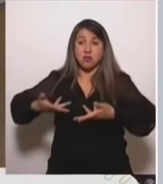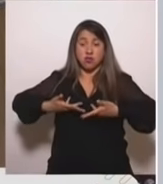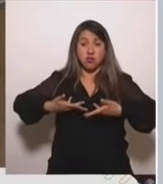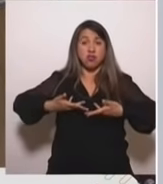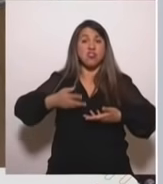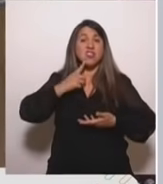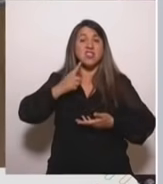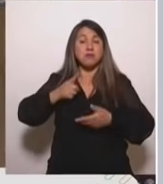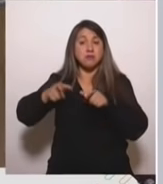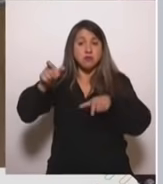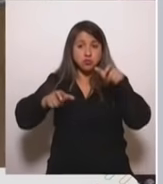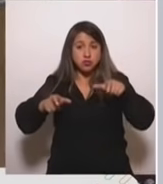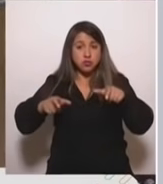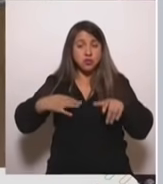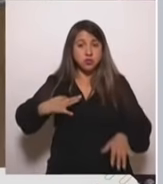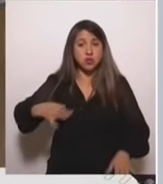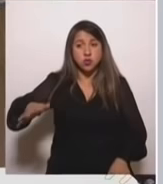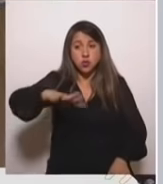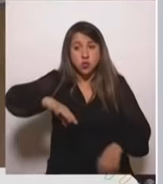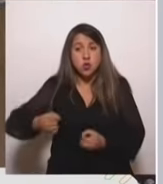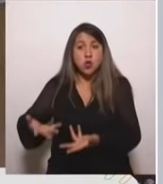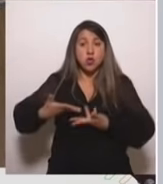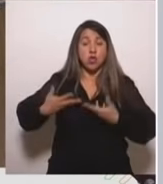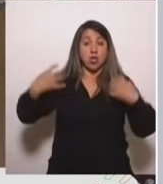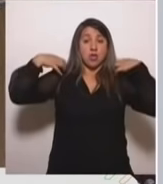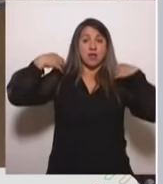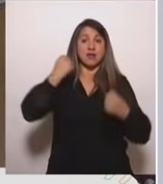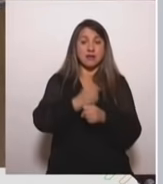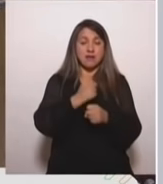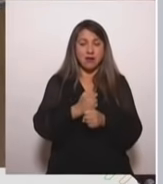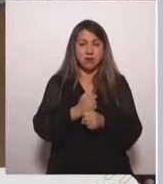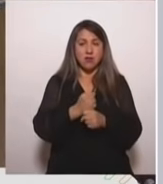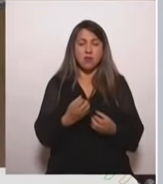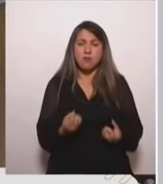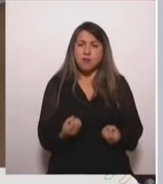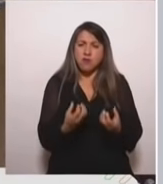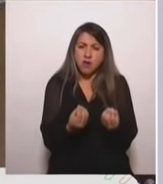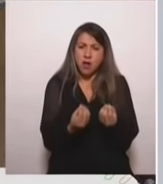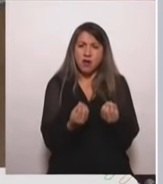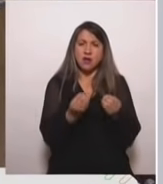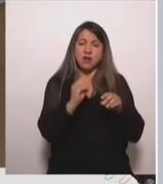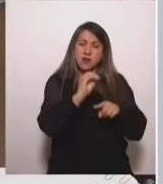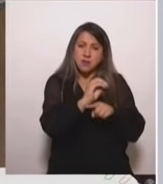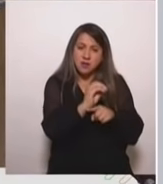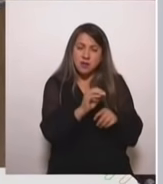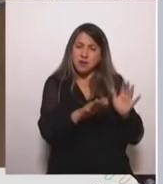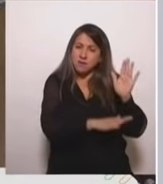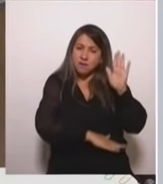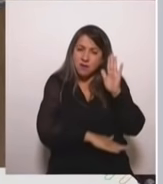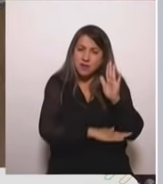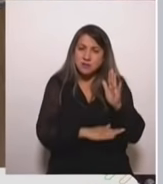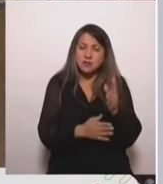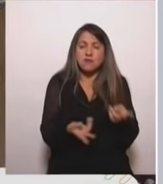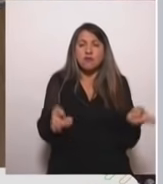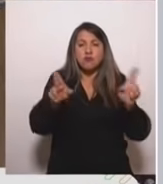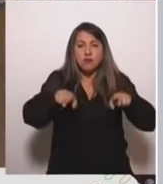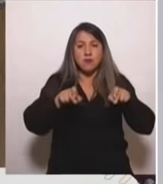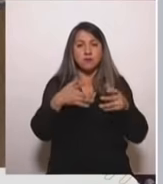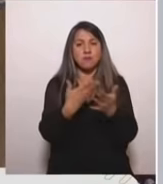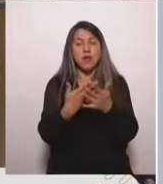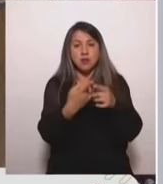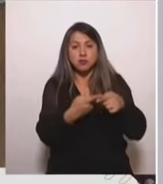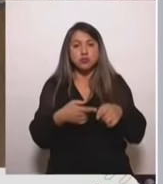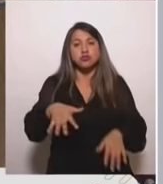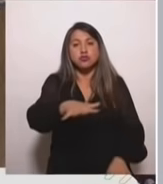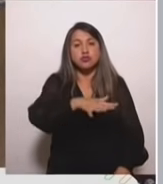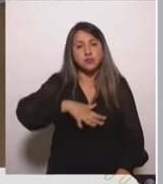que tuvo un factor gatillante, pero si nos vamos más lejos, también puede decirse que tuvo factor gatillante el llamado que el presidente